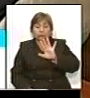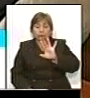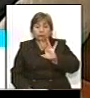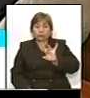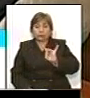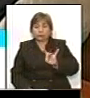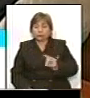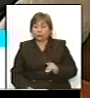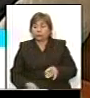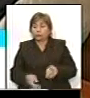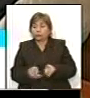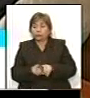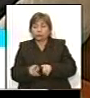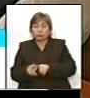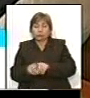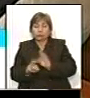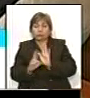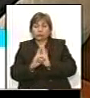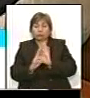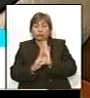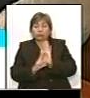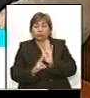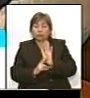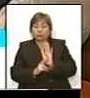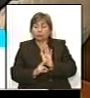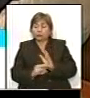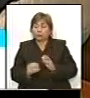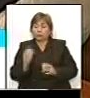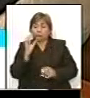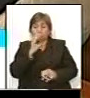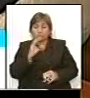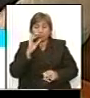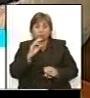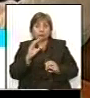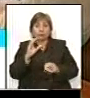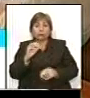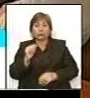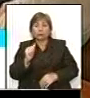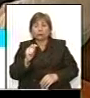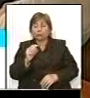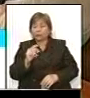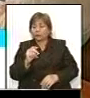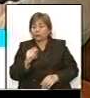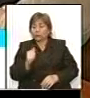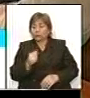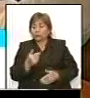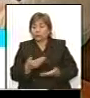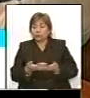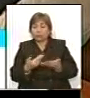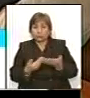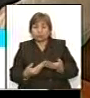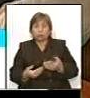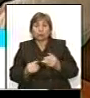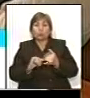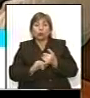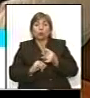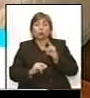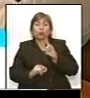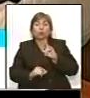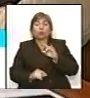pide como requisitos los certificados de búsquedas catastrales. Estas son expedidas por SUNAR,